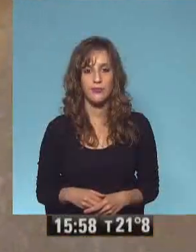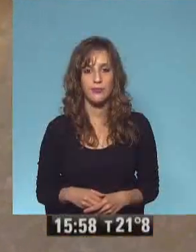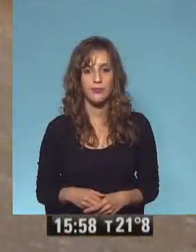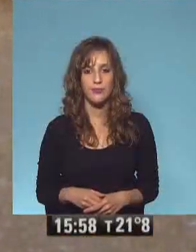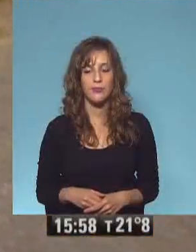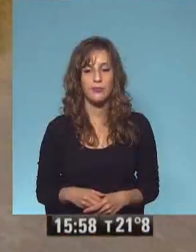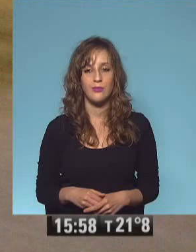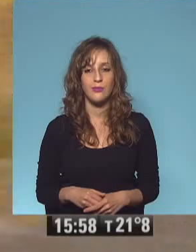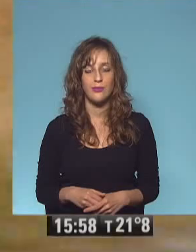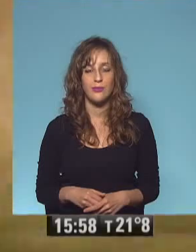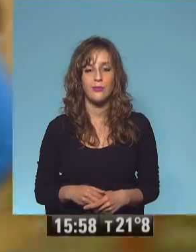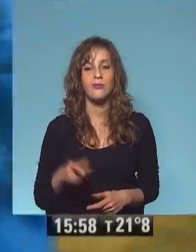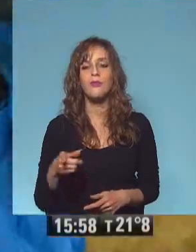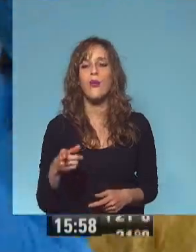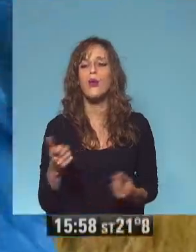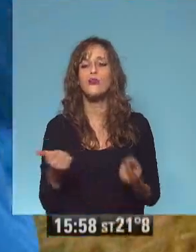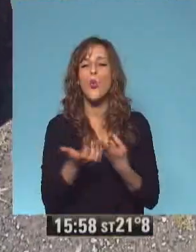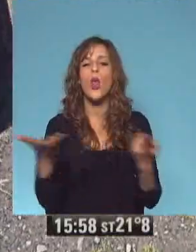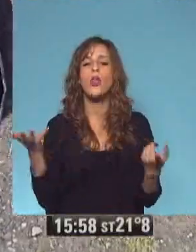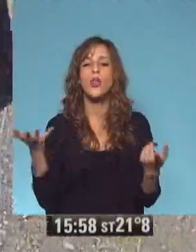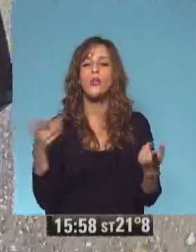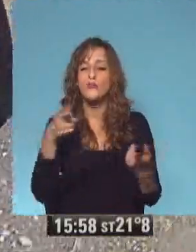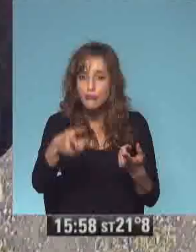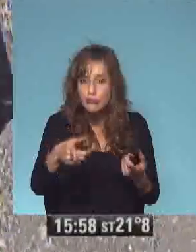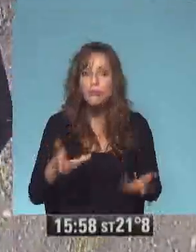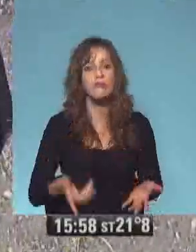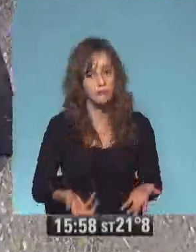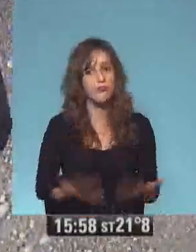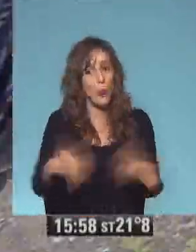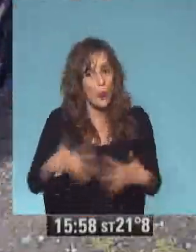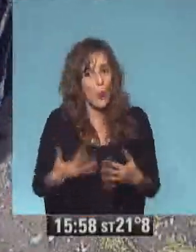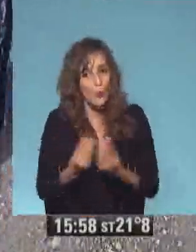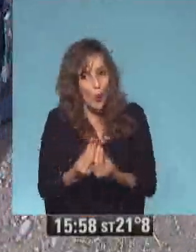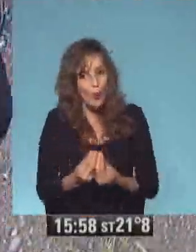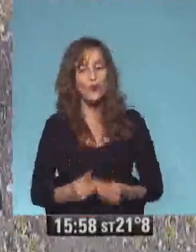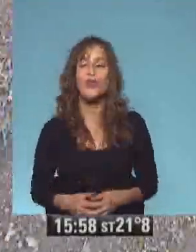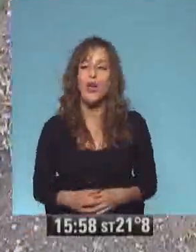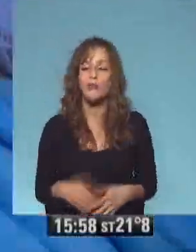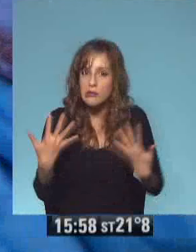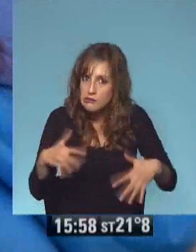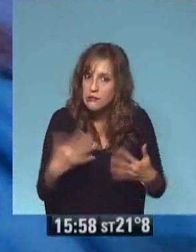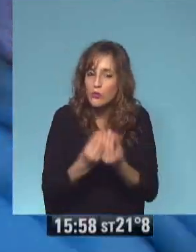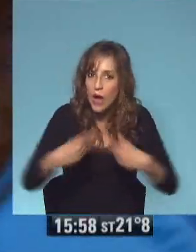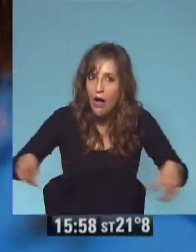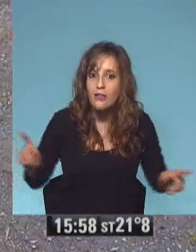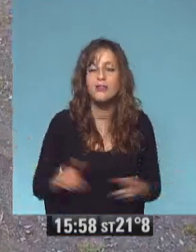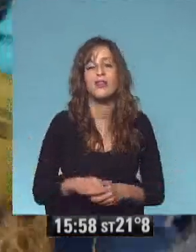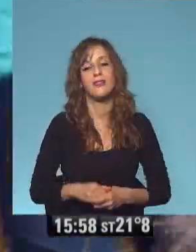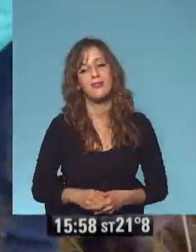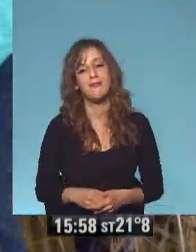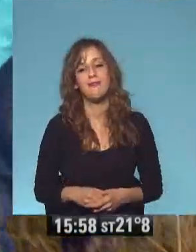A ver, Delfina ¿Cuántos juntaste? Vamos a filmar ahí ¡Guau! De todo hay ahí Yo que los cinco